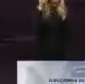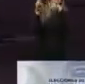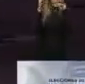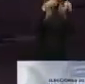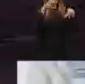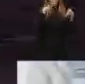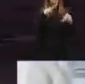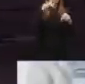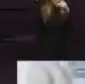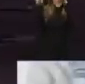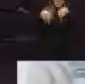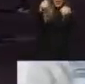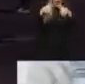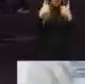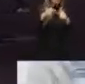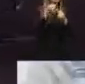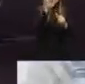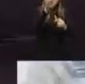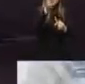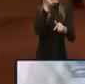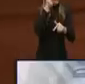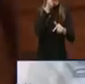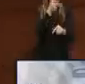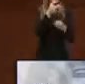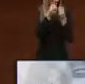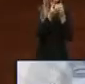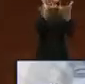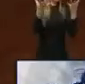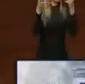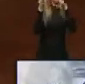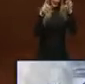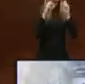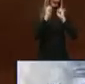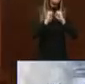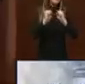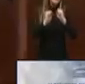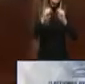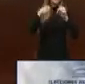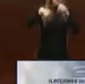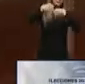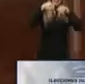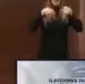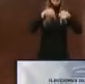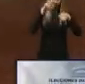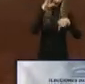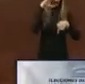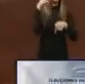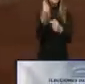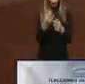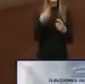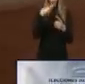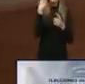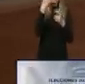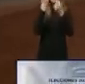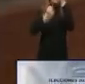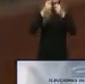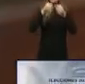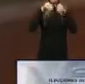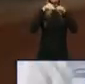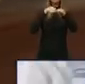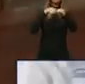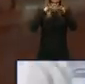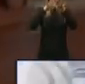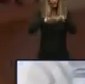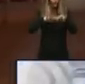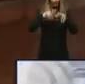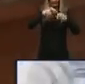este sector, tómenlo en cuenta. En esta parte va a ser más difícil pasar porque están parando los vehículos, está bajando la gente y